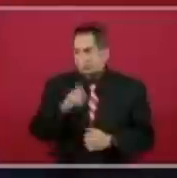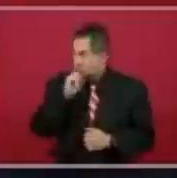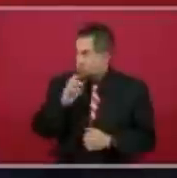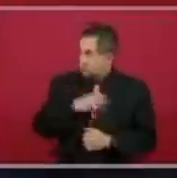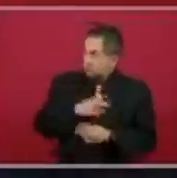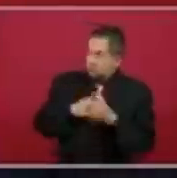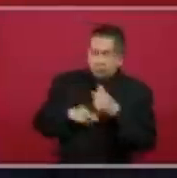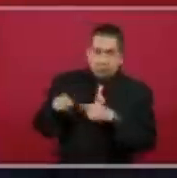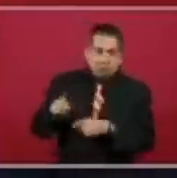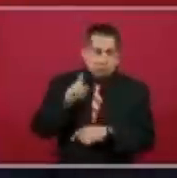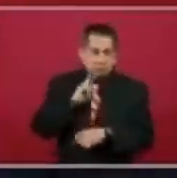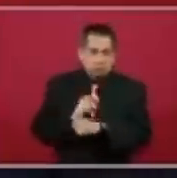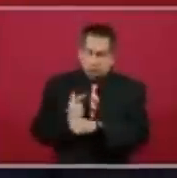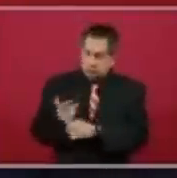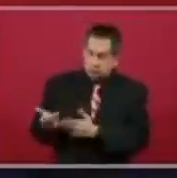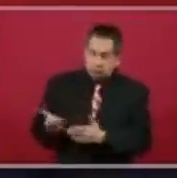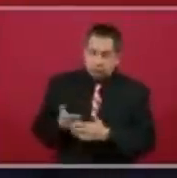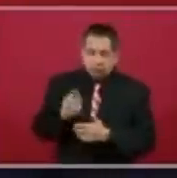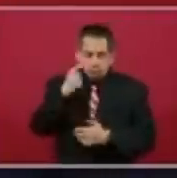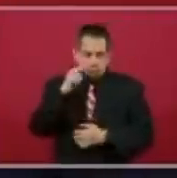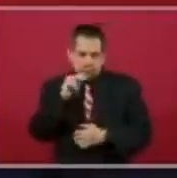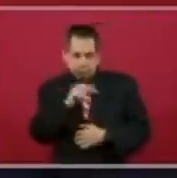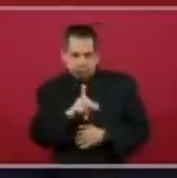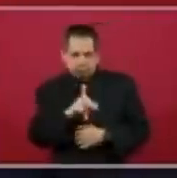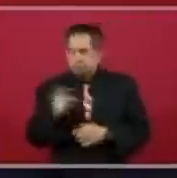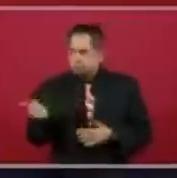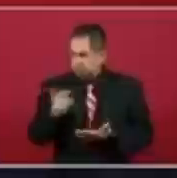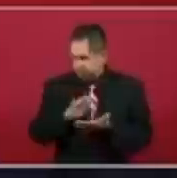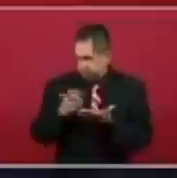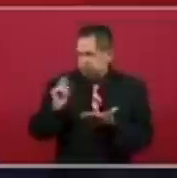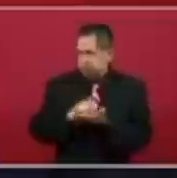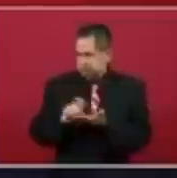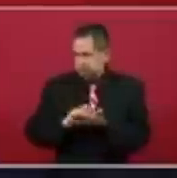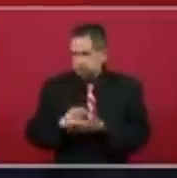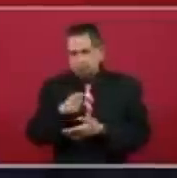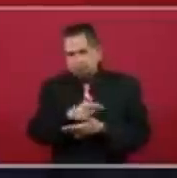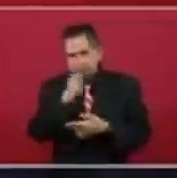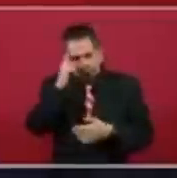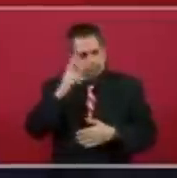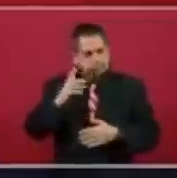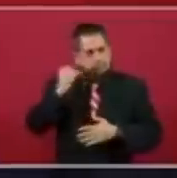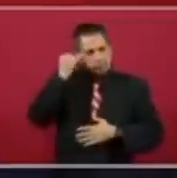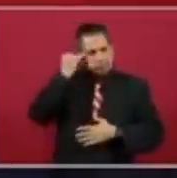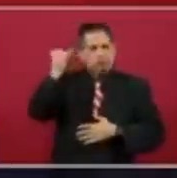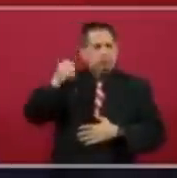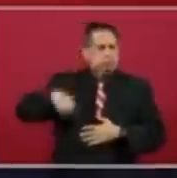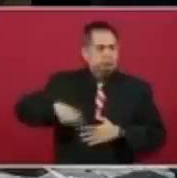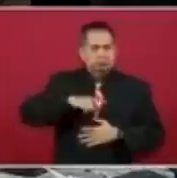está aquí la licenciada, para tomar nota de que esa es nuestra postura.